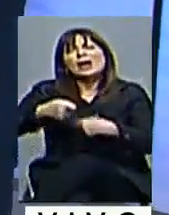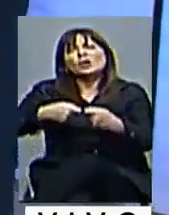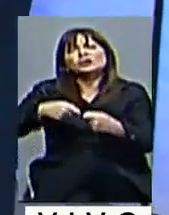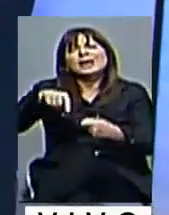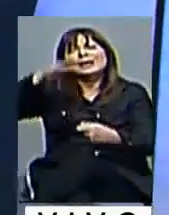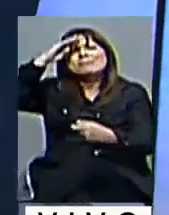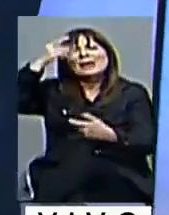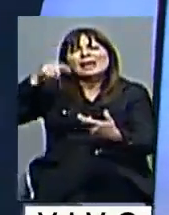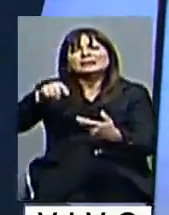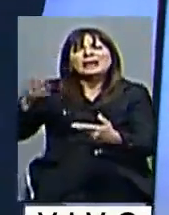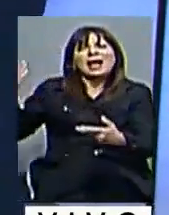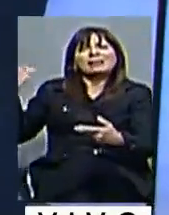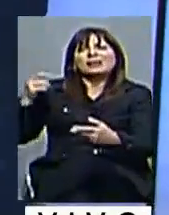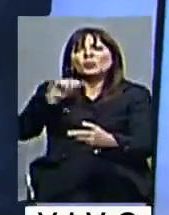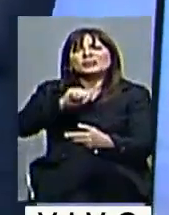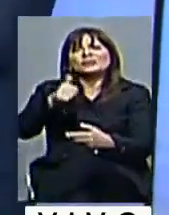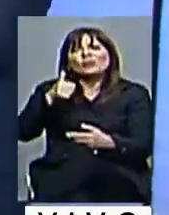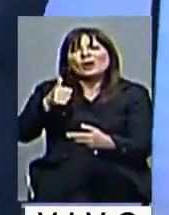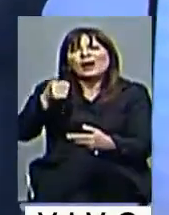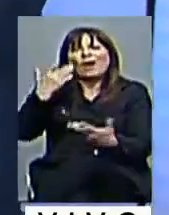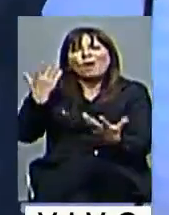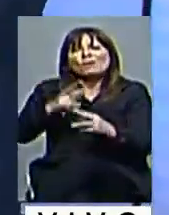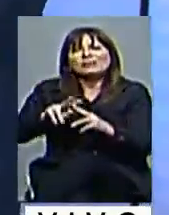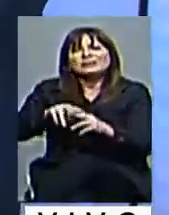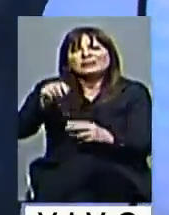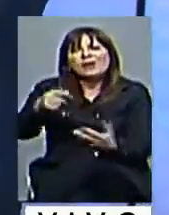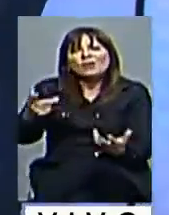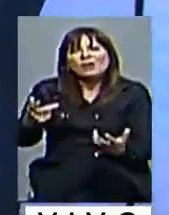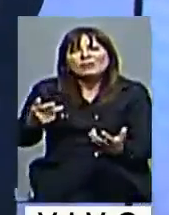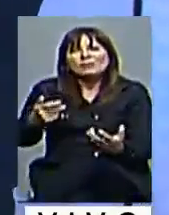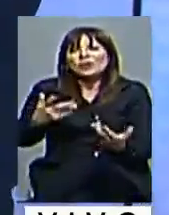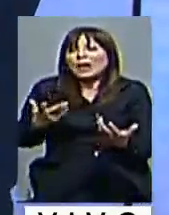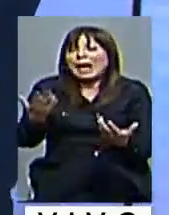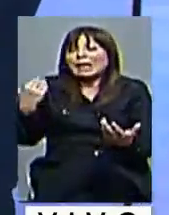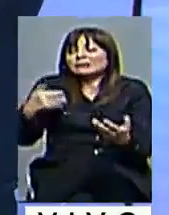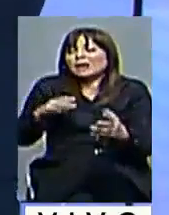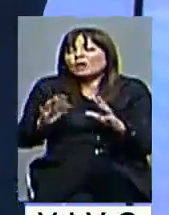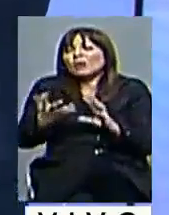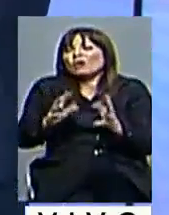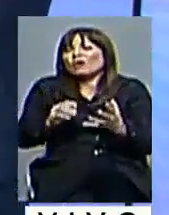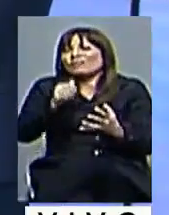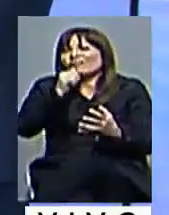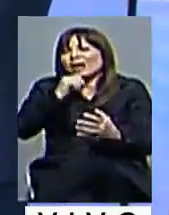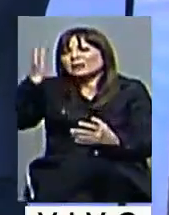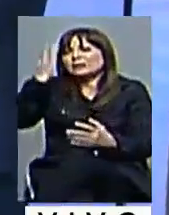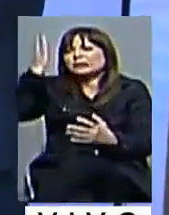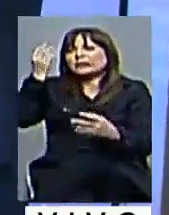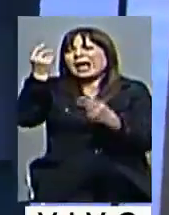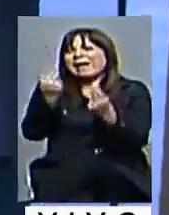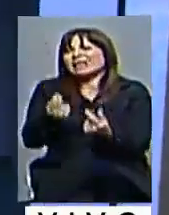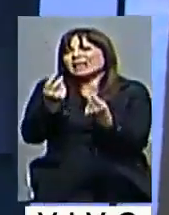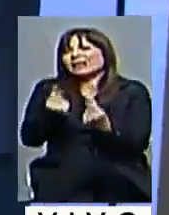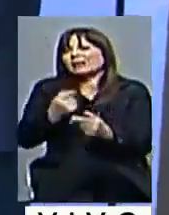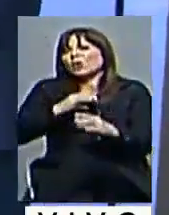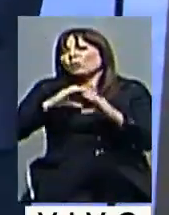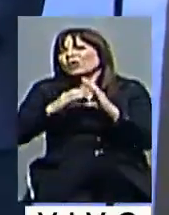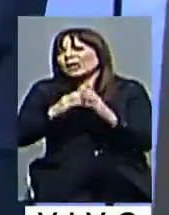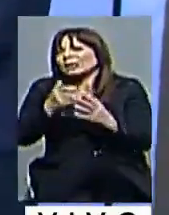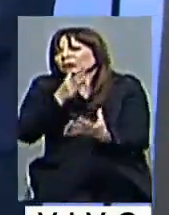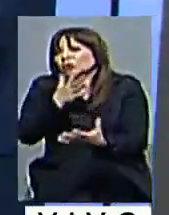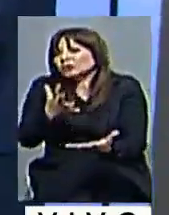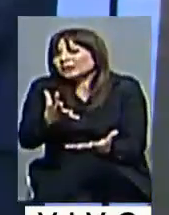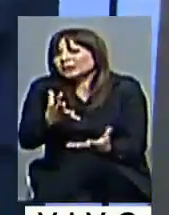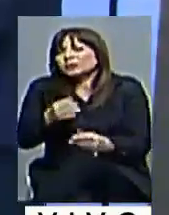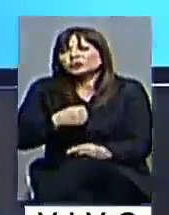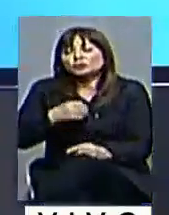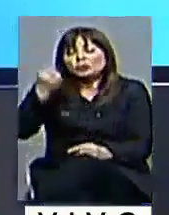ser por un tema de falta de talento para poder comunicarse, desde posturas ideológicas. ¿Cómo se va a entender ahora si ya no se entendió antes? Yo creo que he aprendido muchísimo y